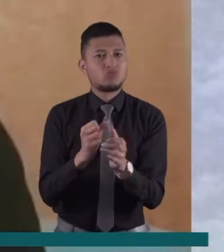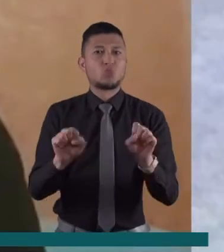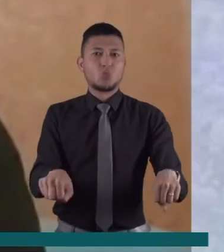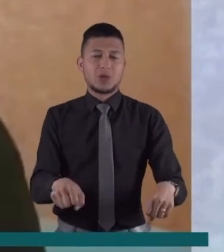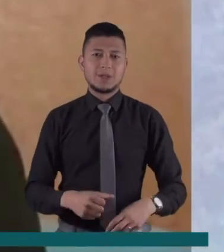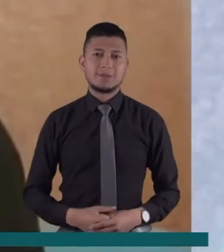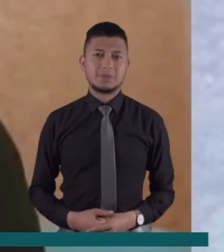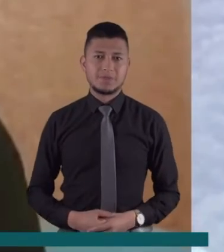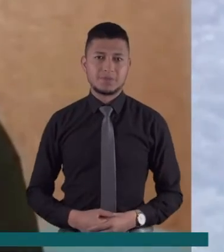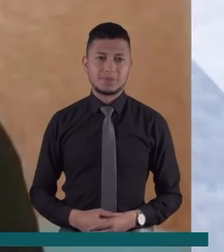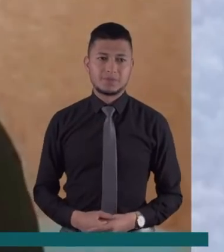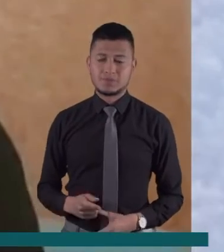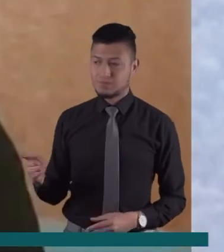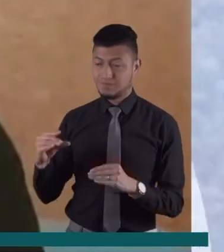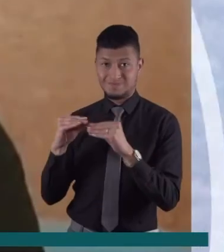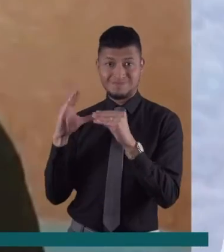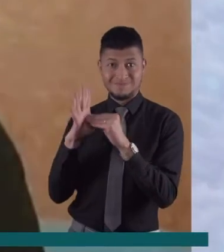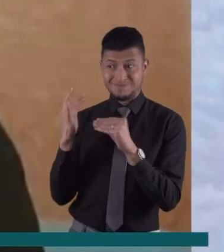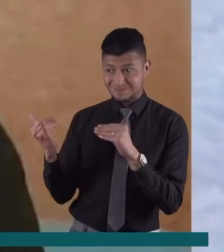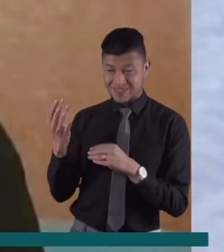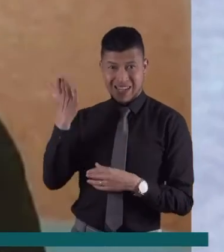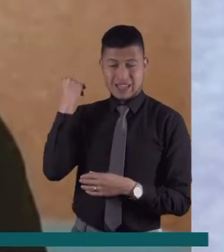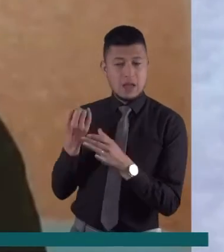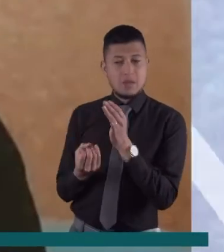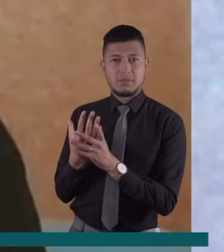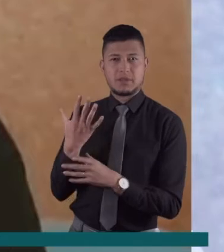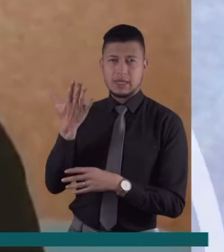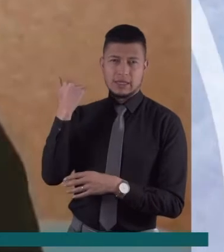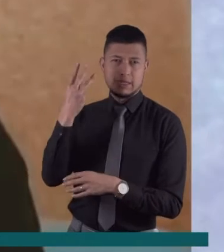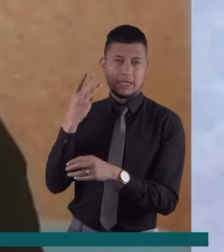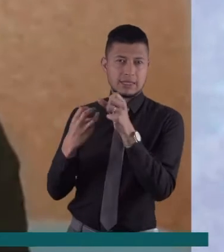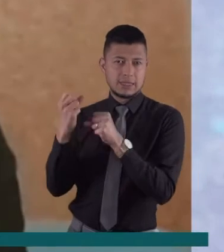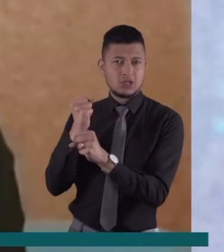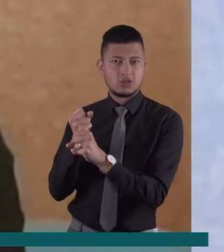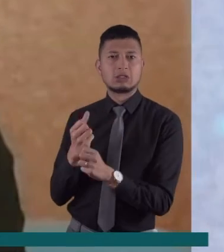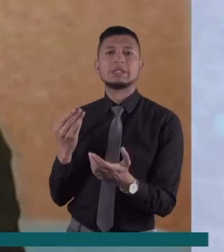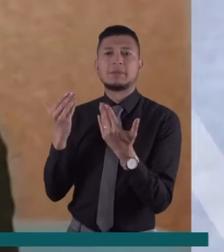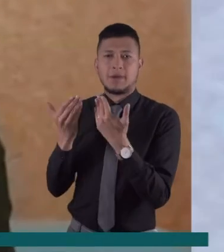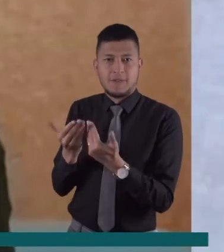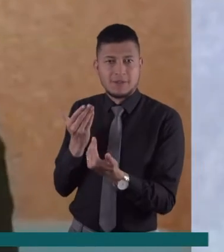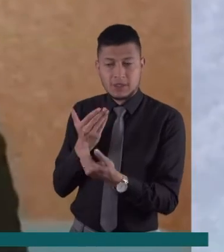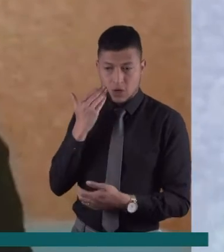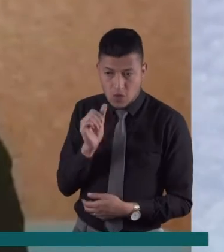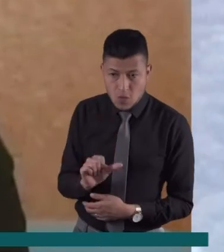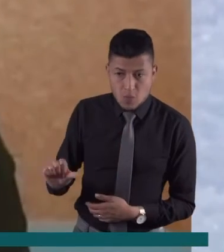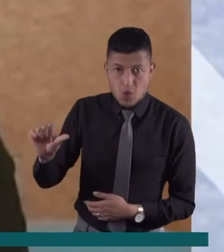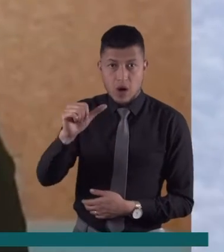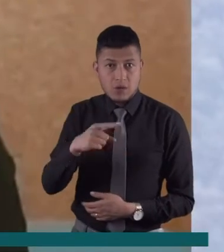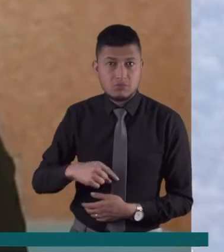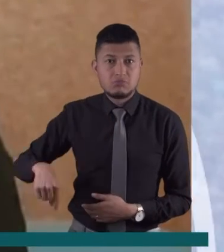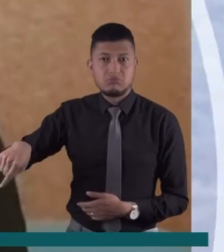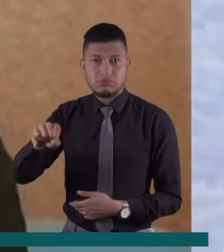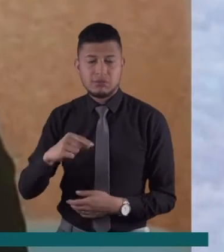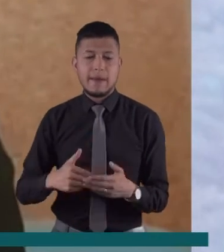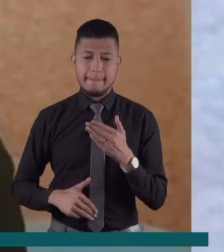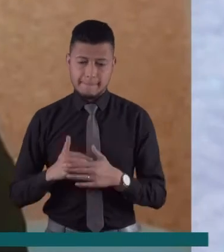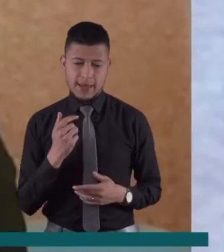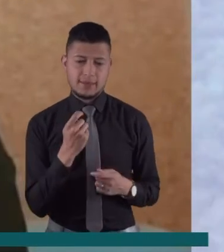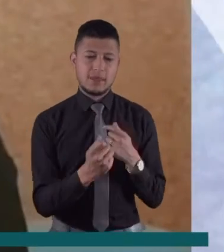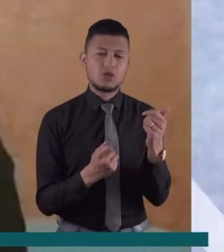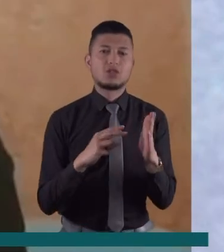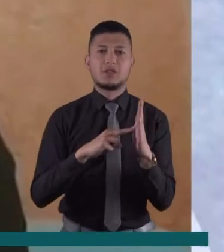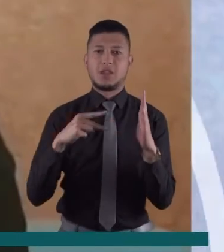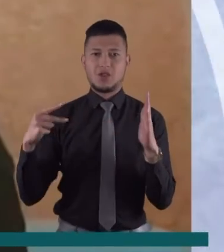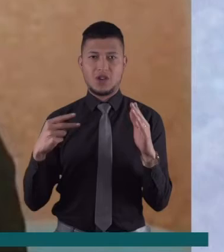es una plataforma que creamos hace unos tres años para hacer mucho más fácil para las mujeres comenzar a emprender a través de la